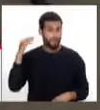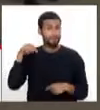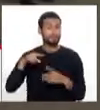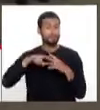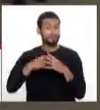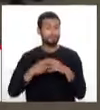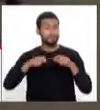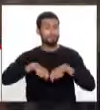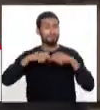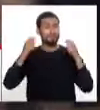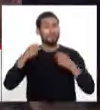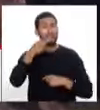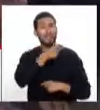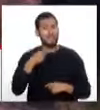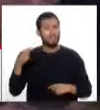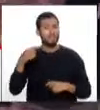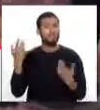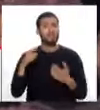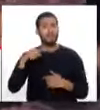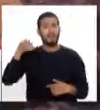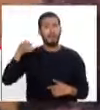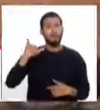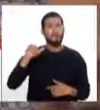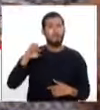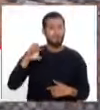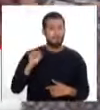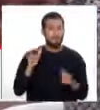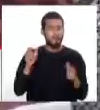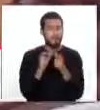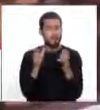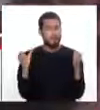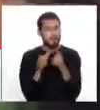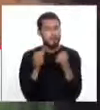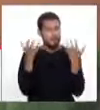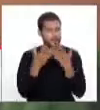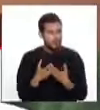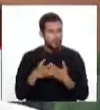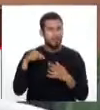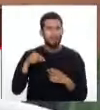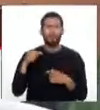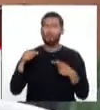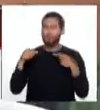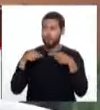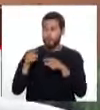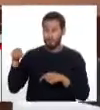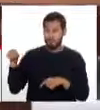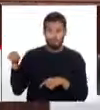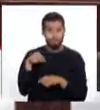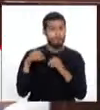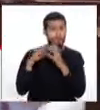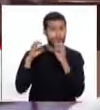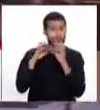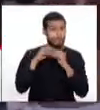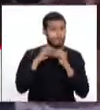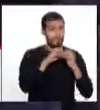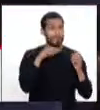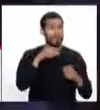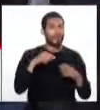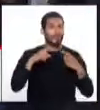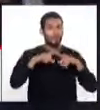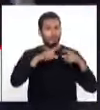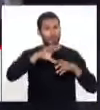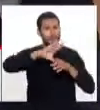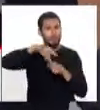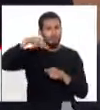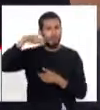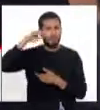se inaugura la Semana de las Micro y Pequeñas Empresas que durante estos días van a realizar una feria